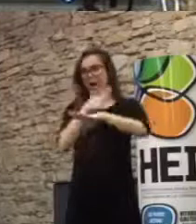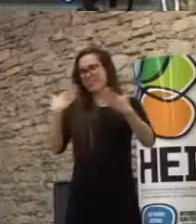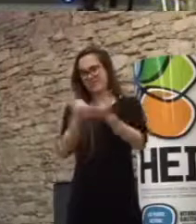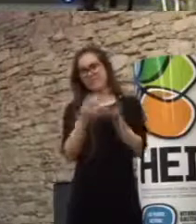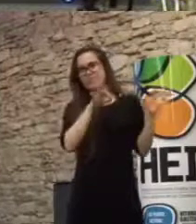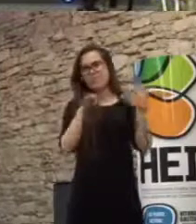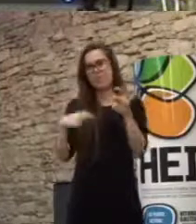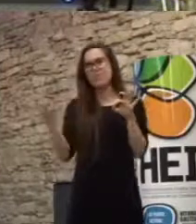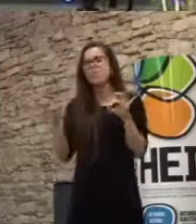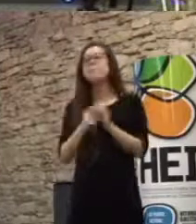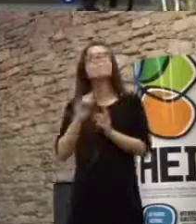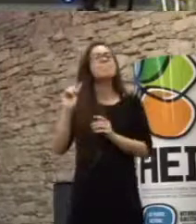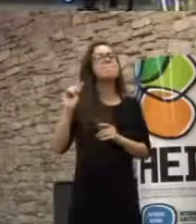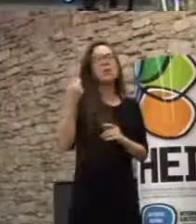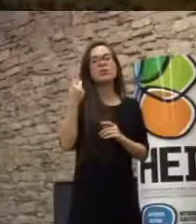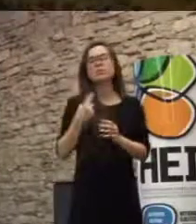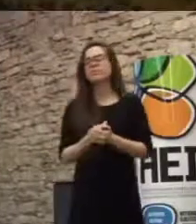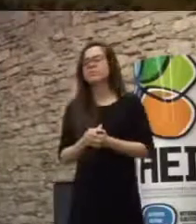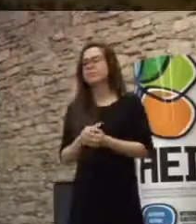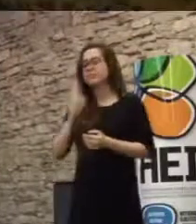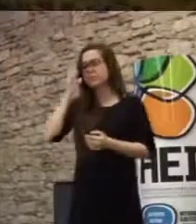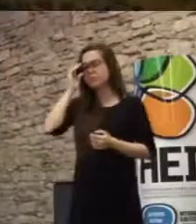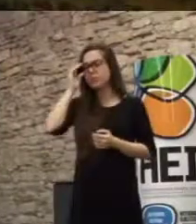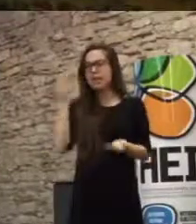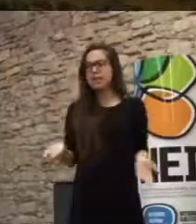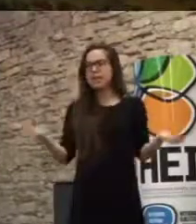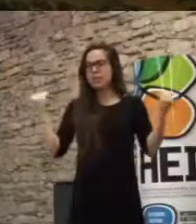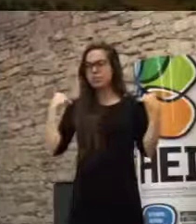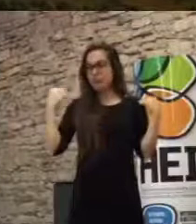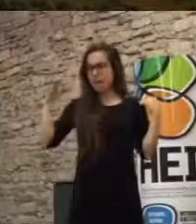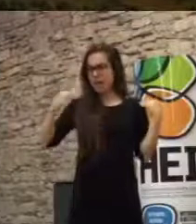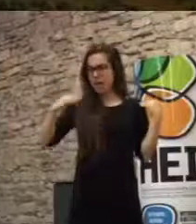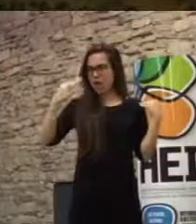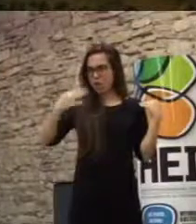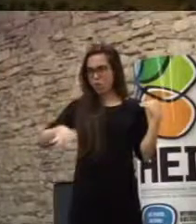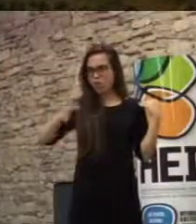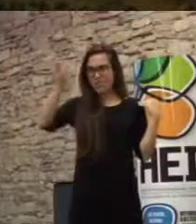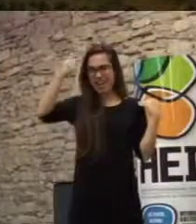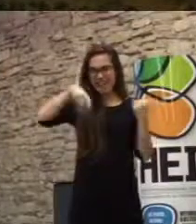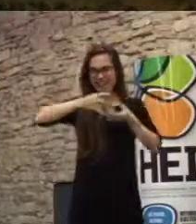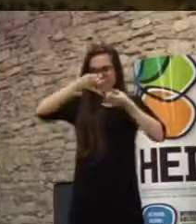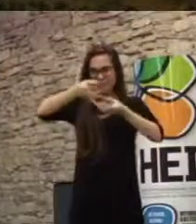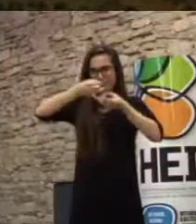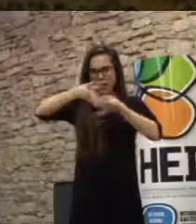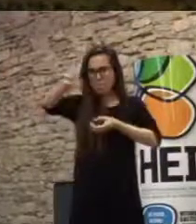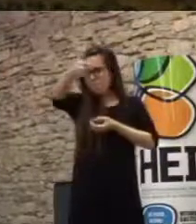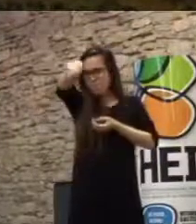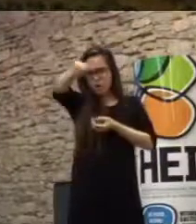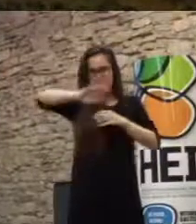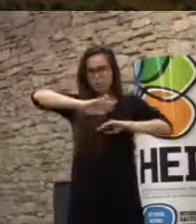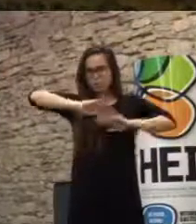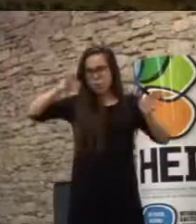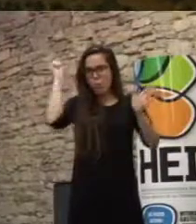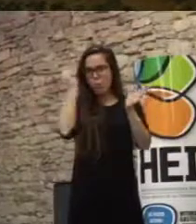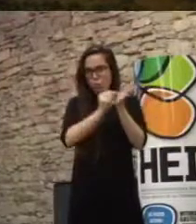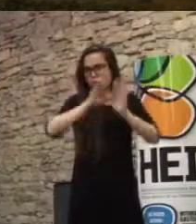señores primera historia el único o la única responsable de la comunicación sois vosotros punto es